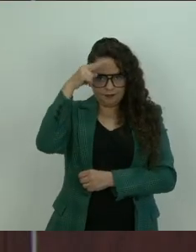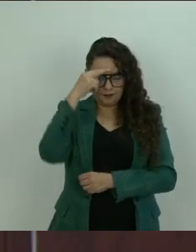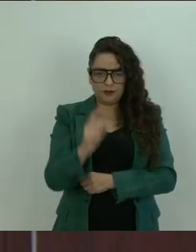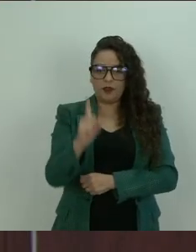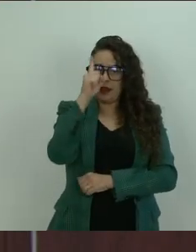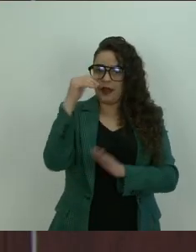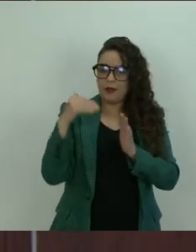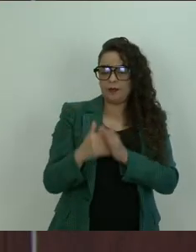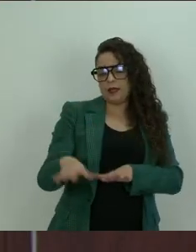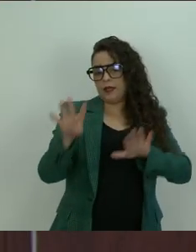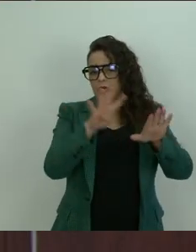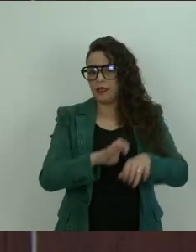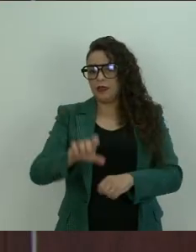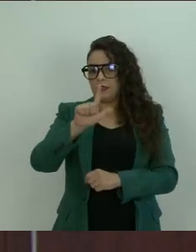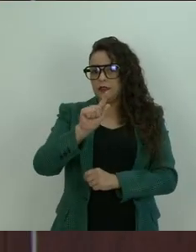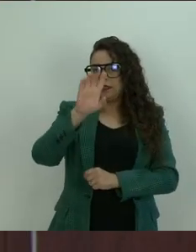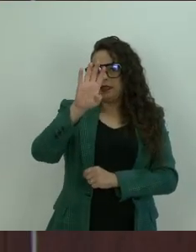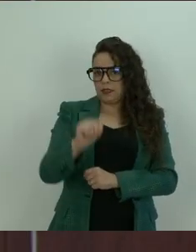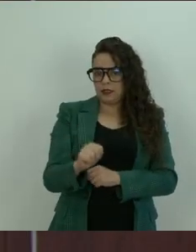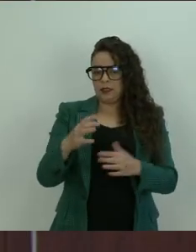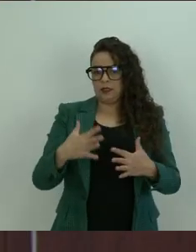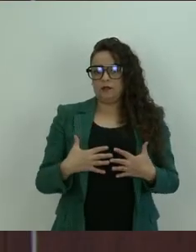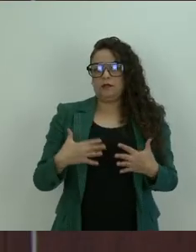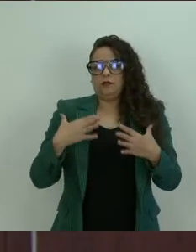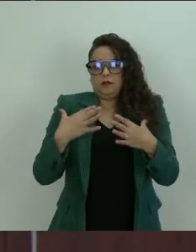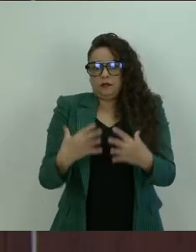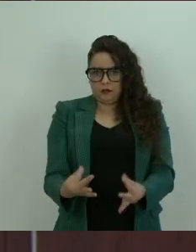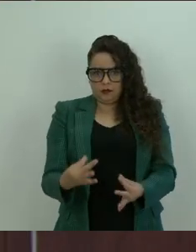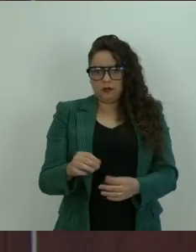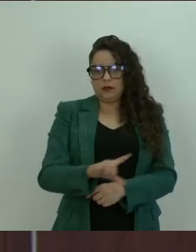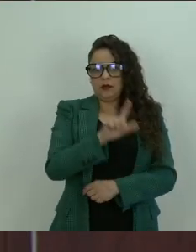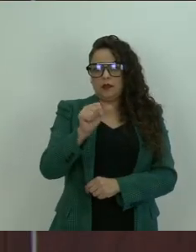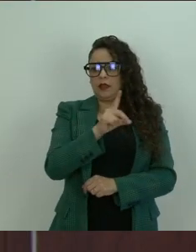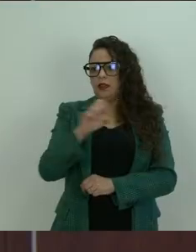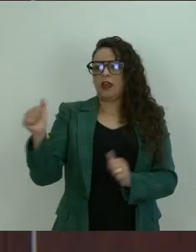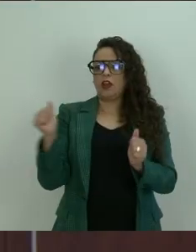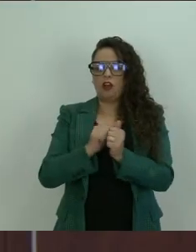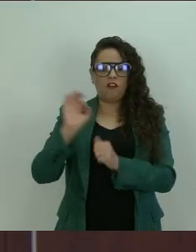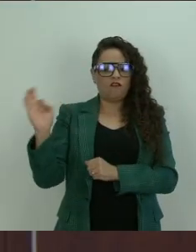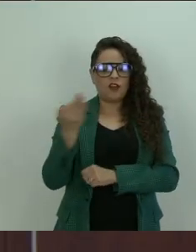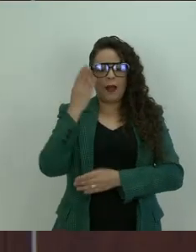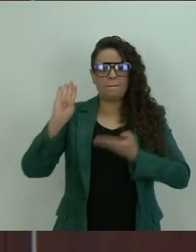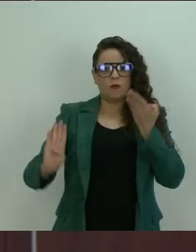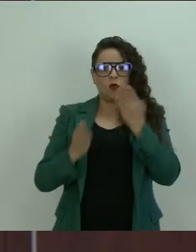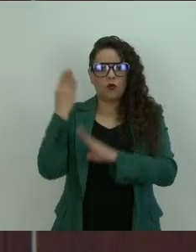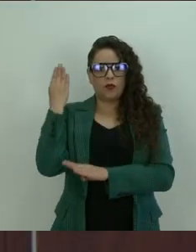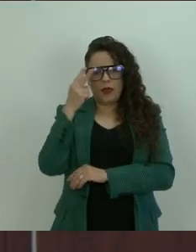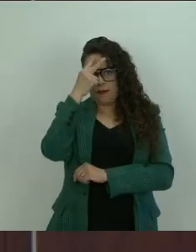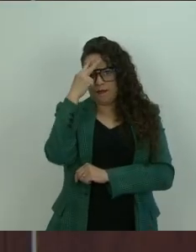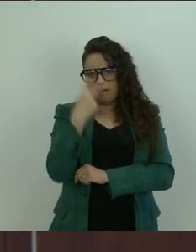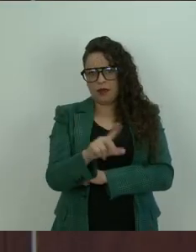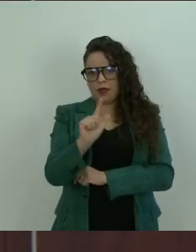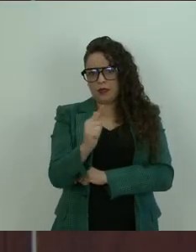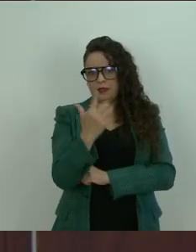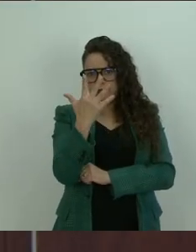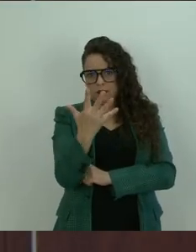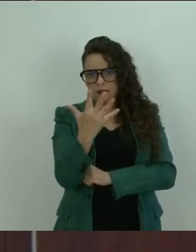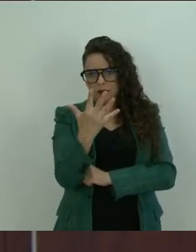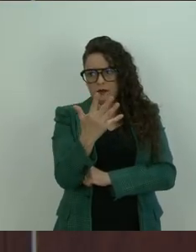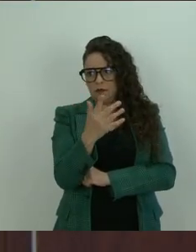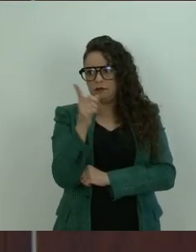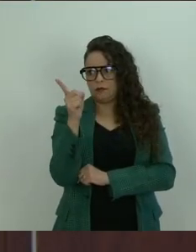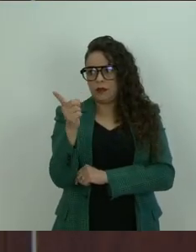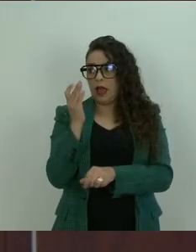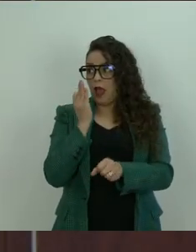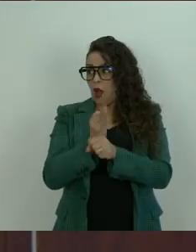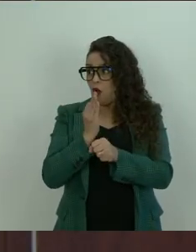1979, después de la Conferencia Mundial de México 75. Hoy están reunidos en Tlatelolco, yo de hecho de aquí me